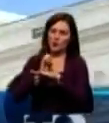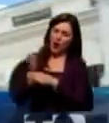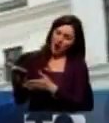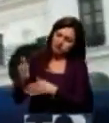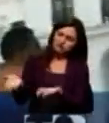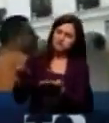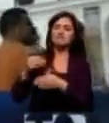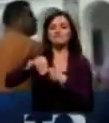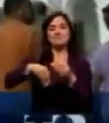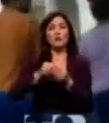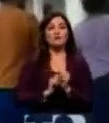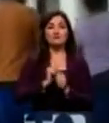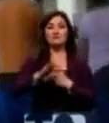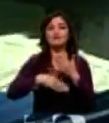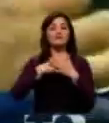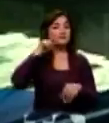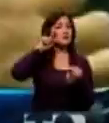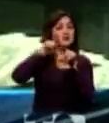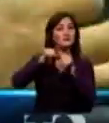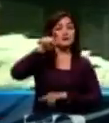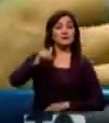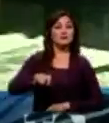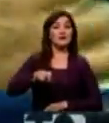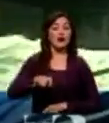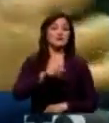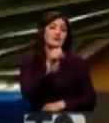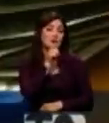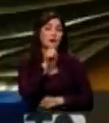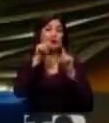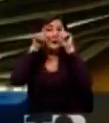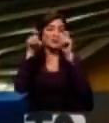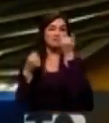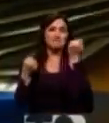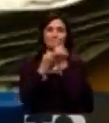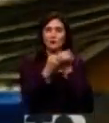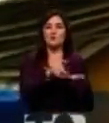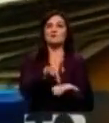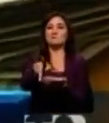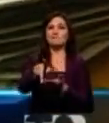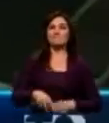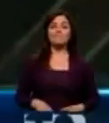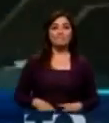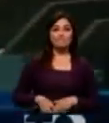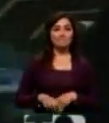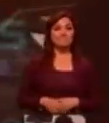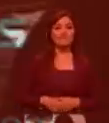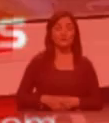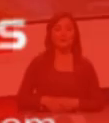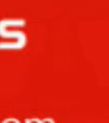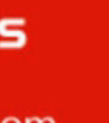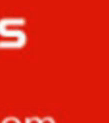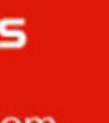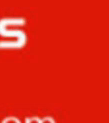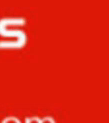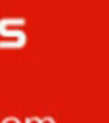esta vez parecen todos coincidir en la necesidad del sector privado para que ayude a pagar la cuenta. Dayana Monroy, 24 horas.